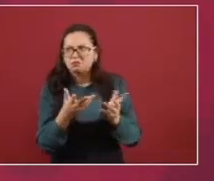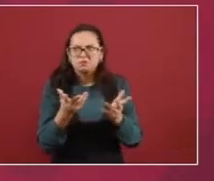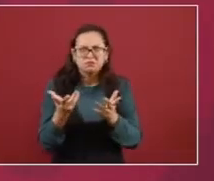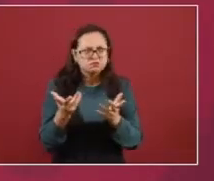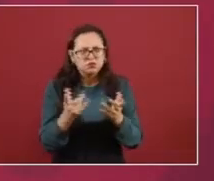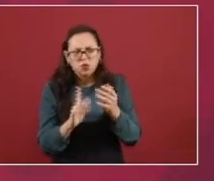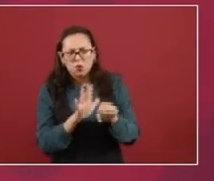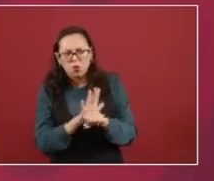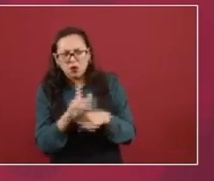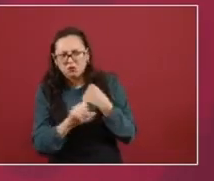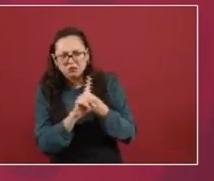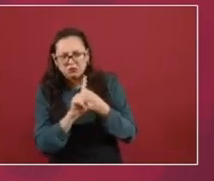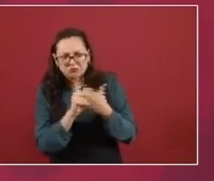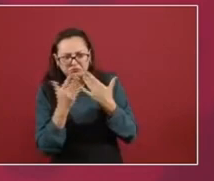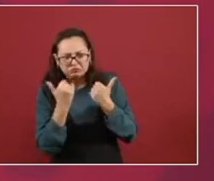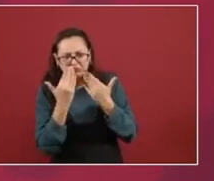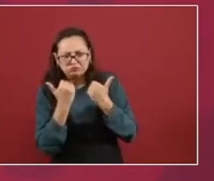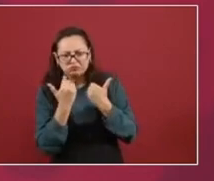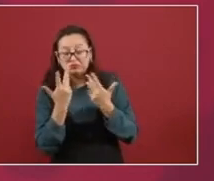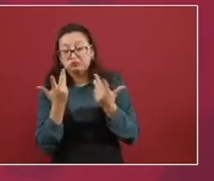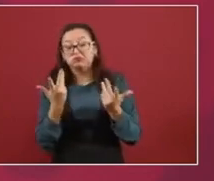entonces se pierde